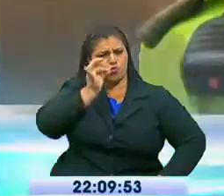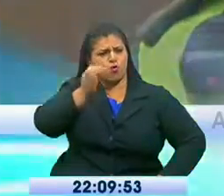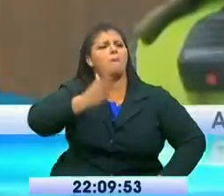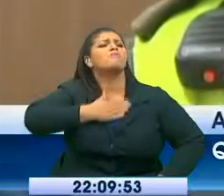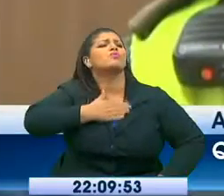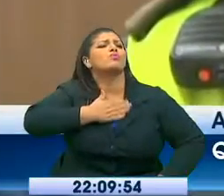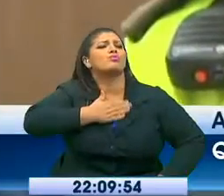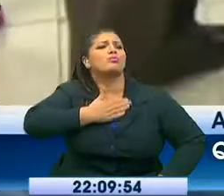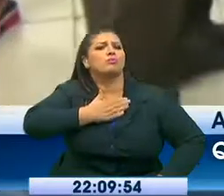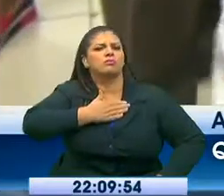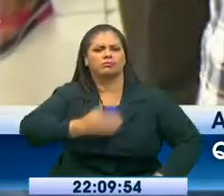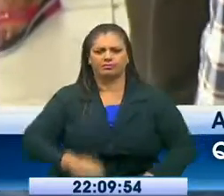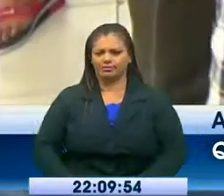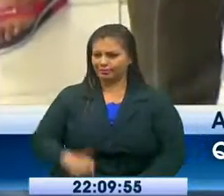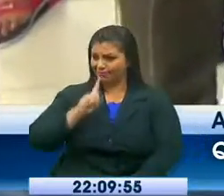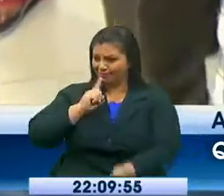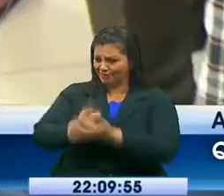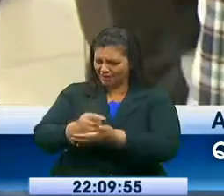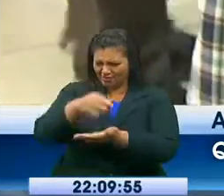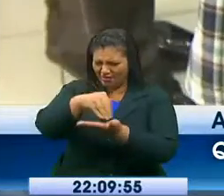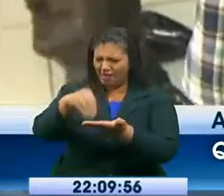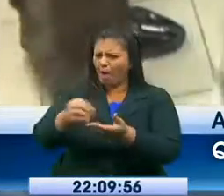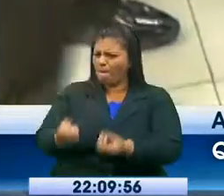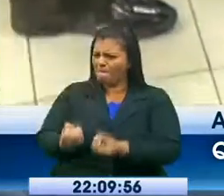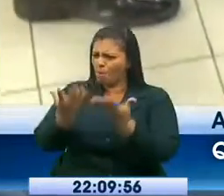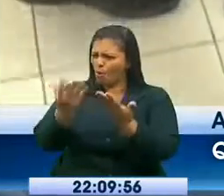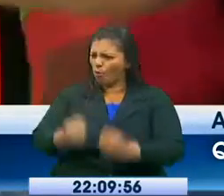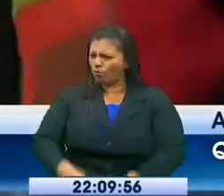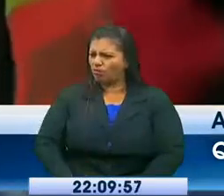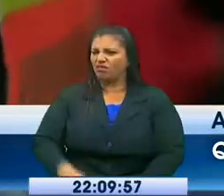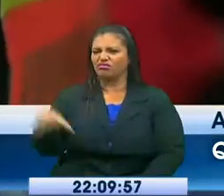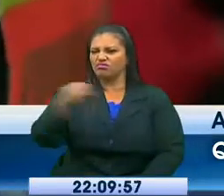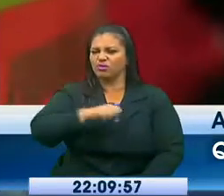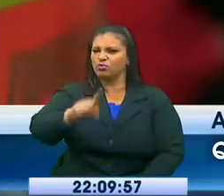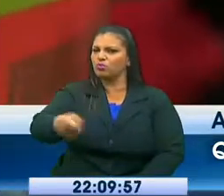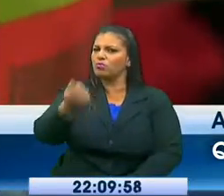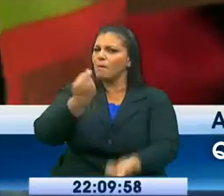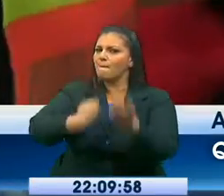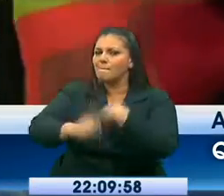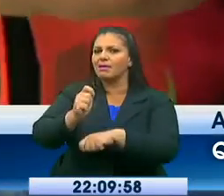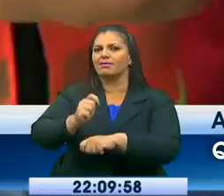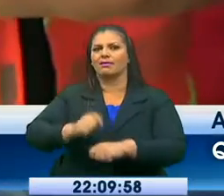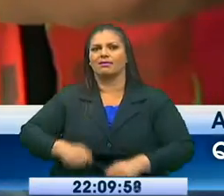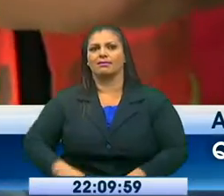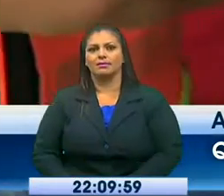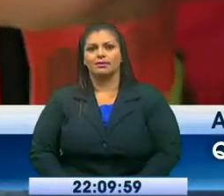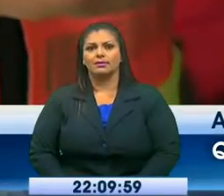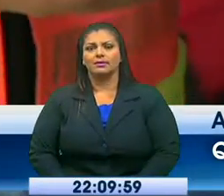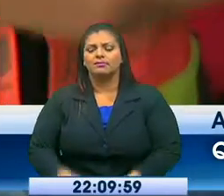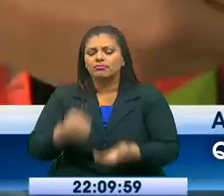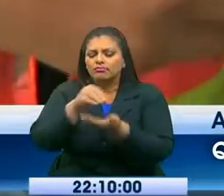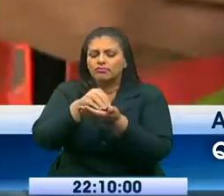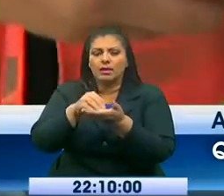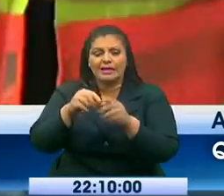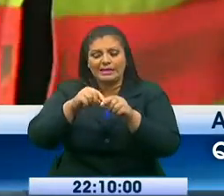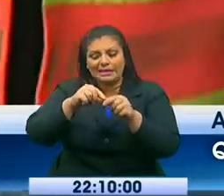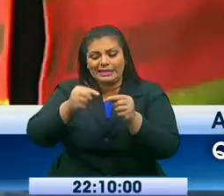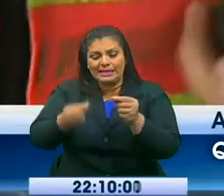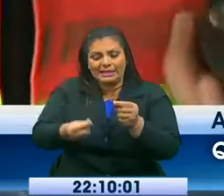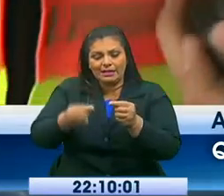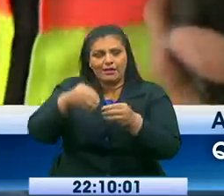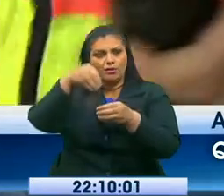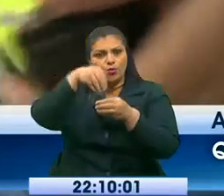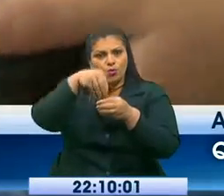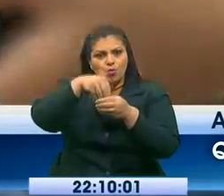paquetes ya es como para ser una persona aproximadamente ya expendedor. Se le encontró unas monedas en la chauchera, y dentro de la chauchera se le